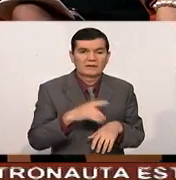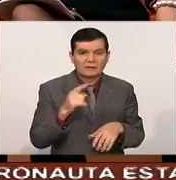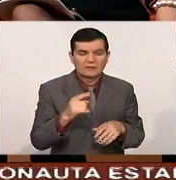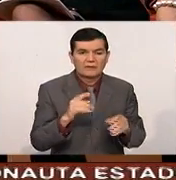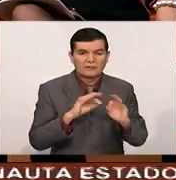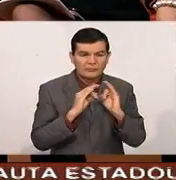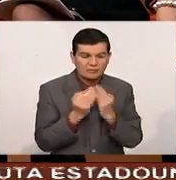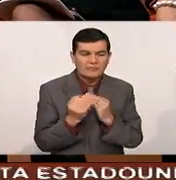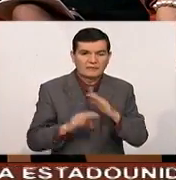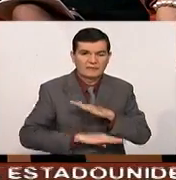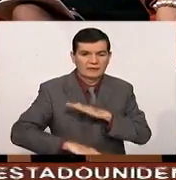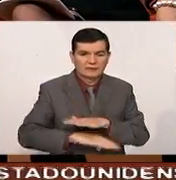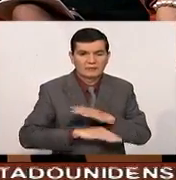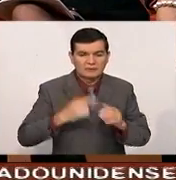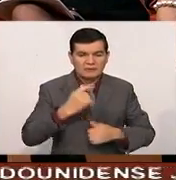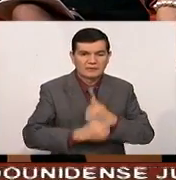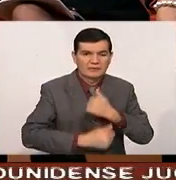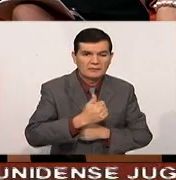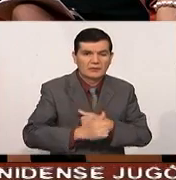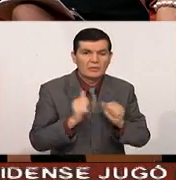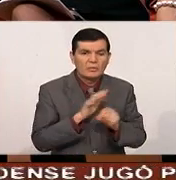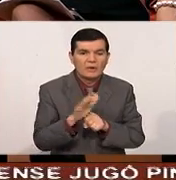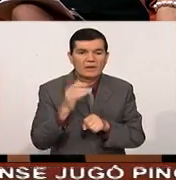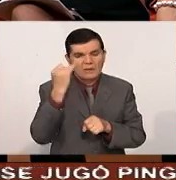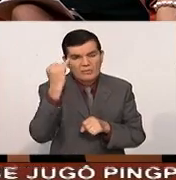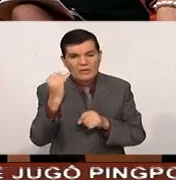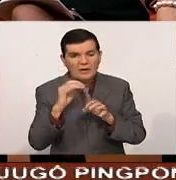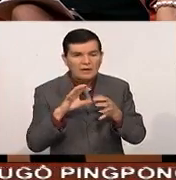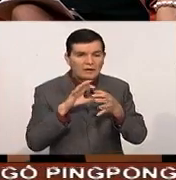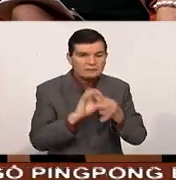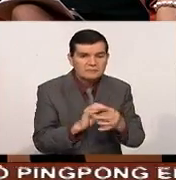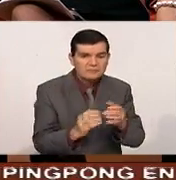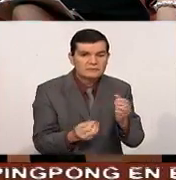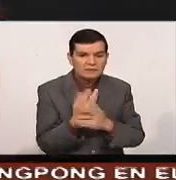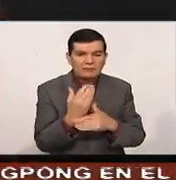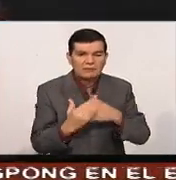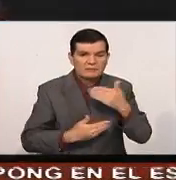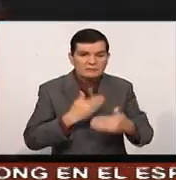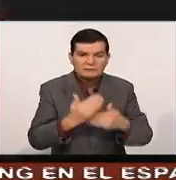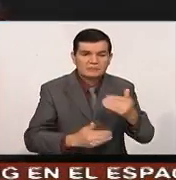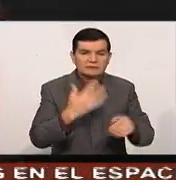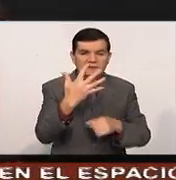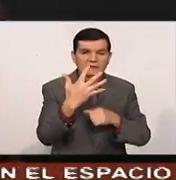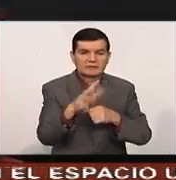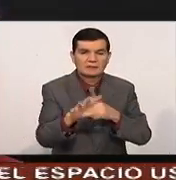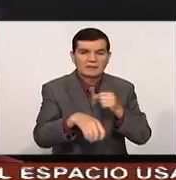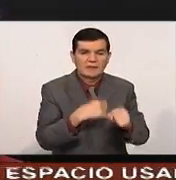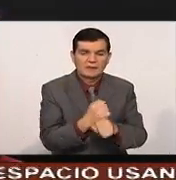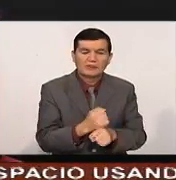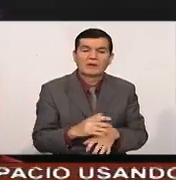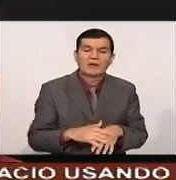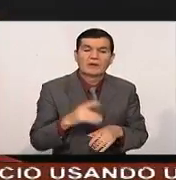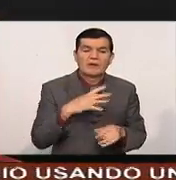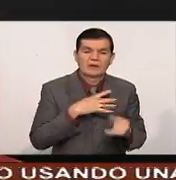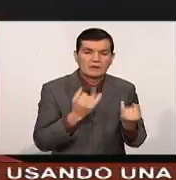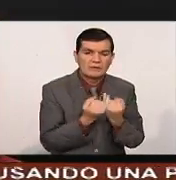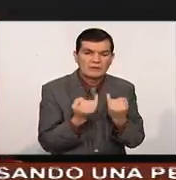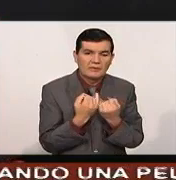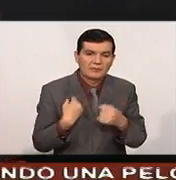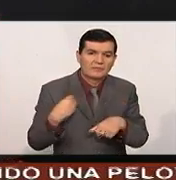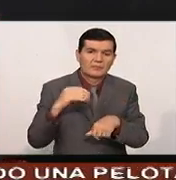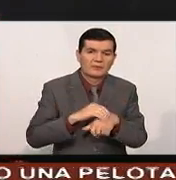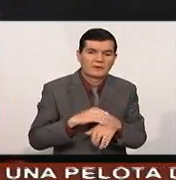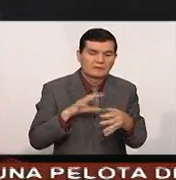en competencias y basado en ver las tendencias que van a surgir en los próximos 5 a 10 años. Para ello tenemos que estar muy vinculados